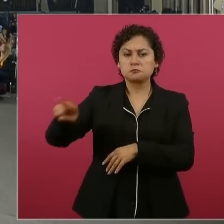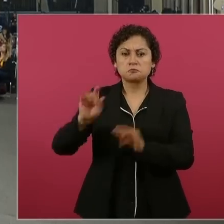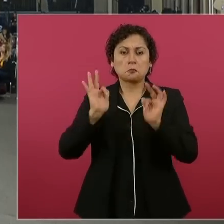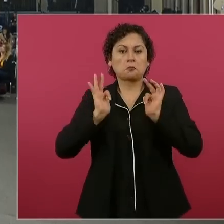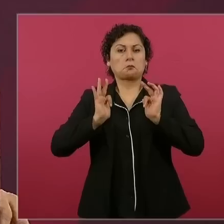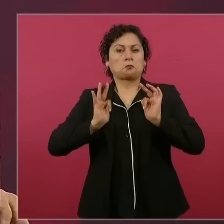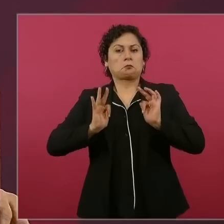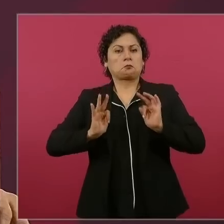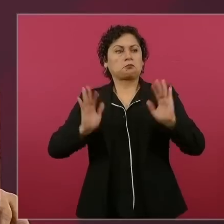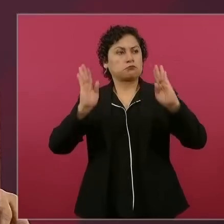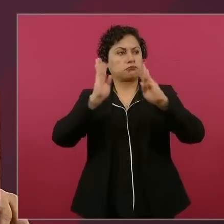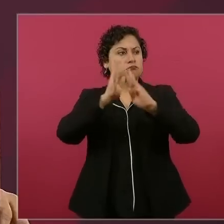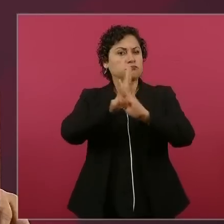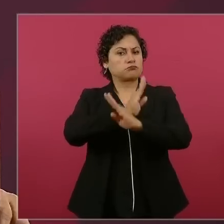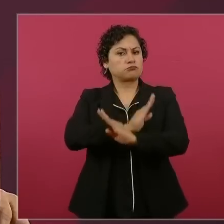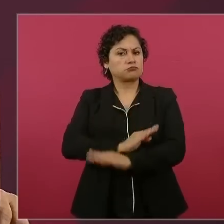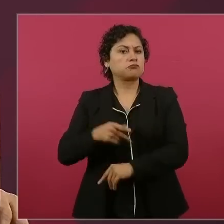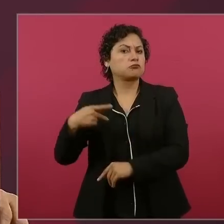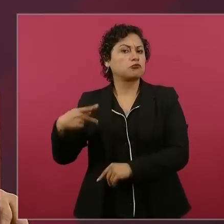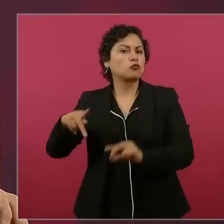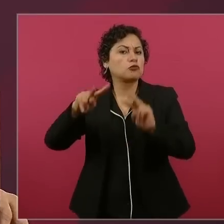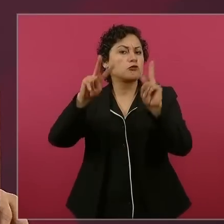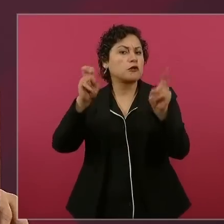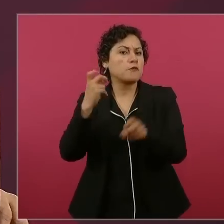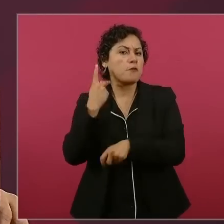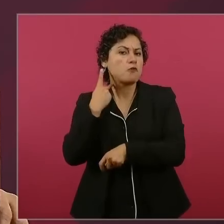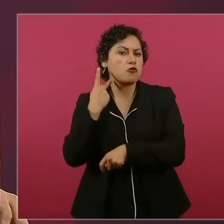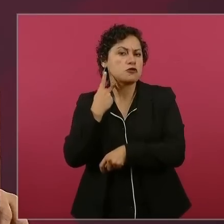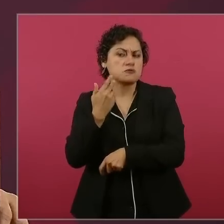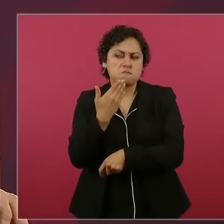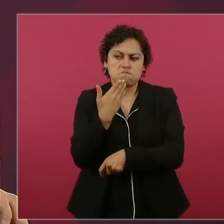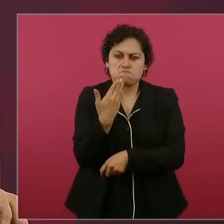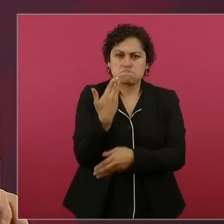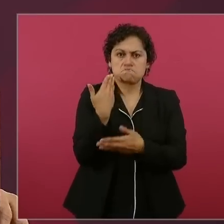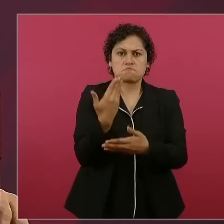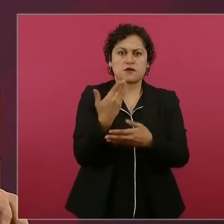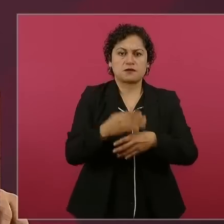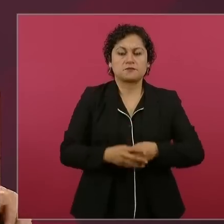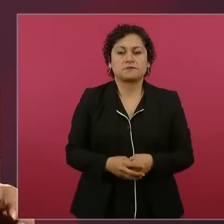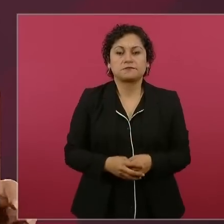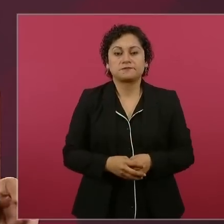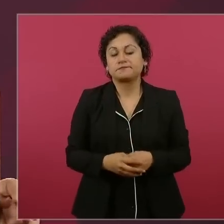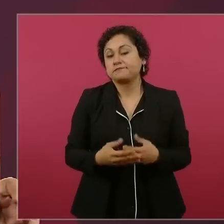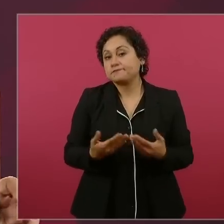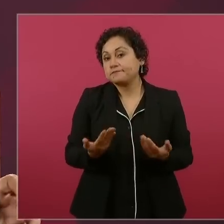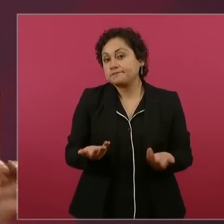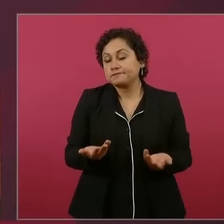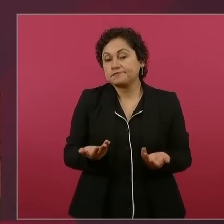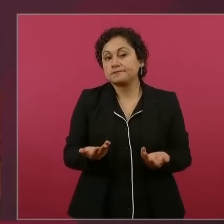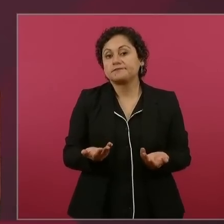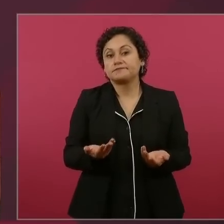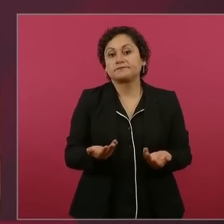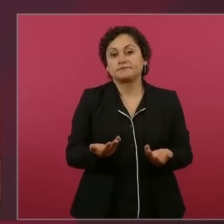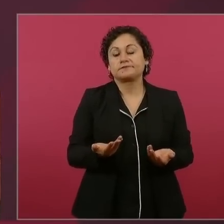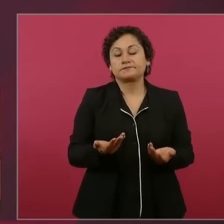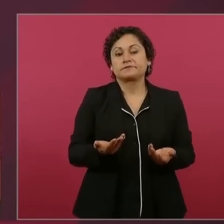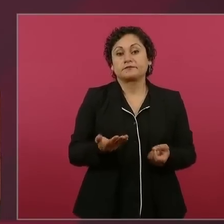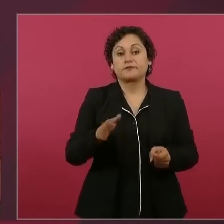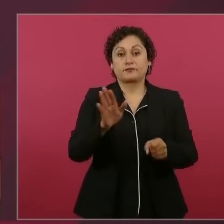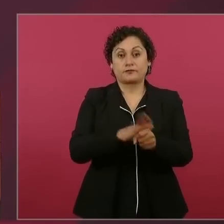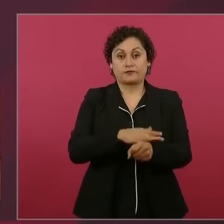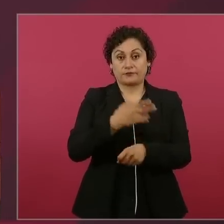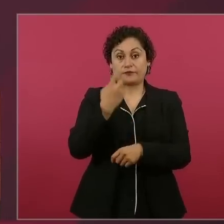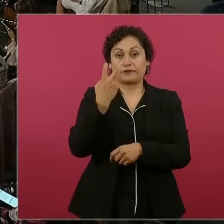mucha urbanidad política, Entonces, ya